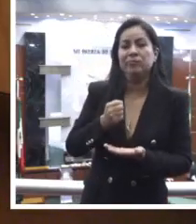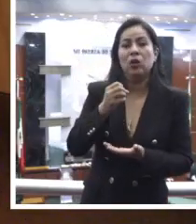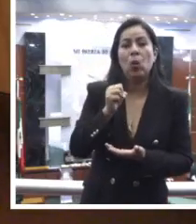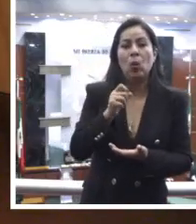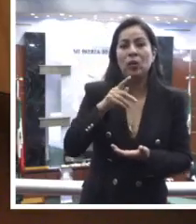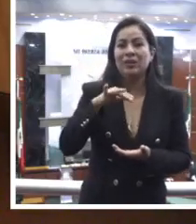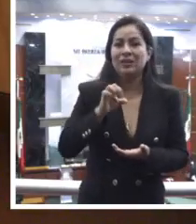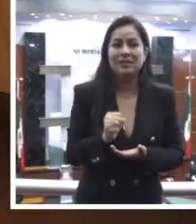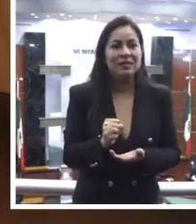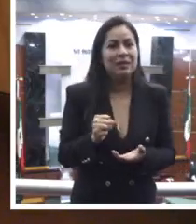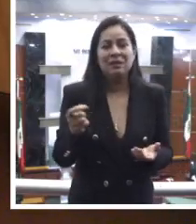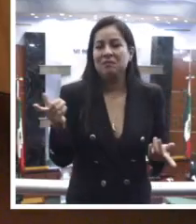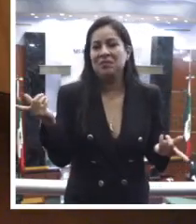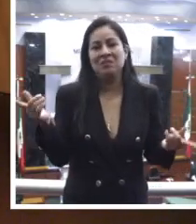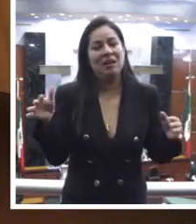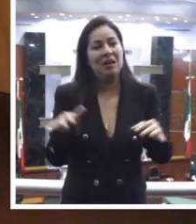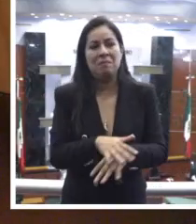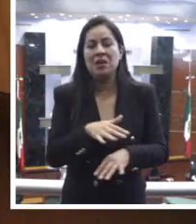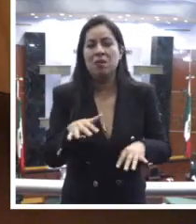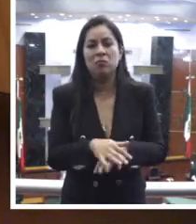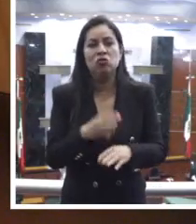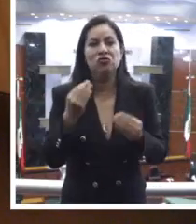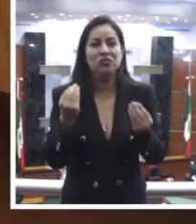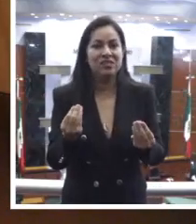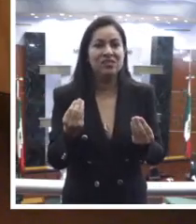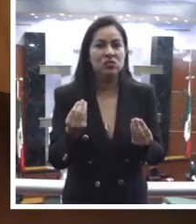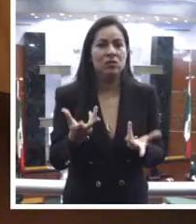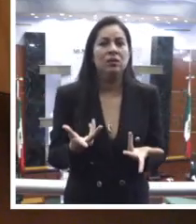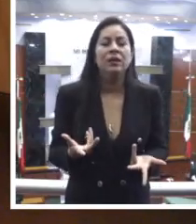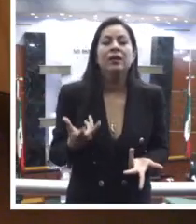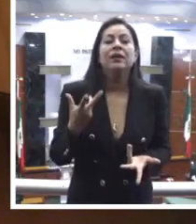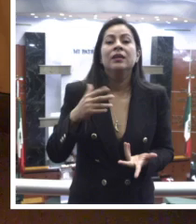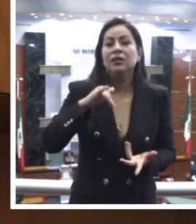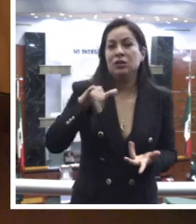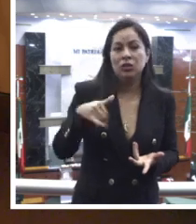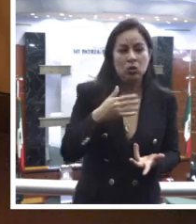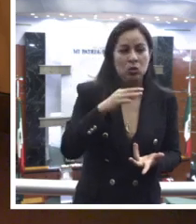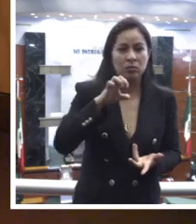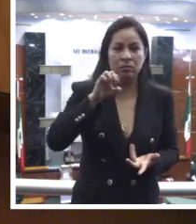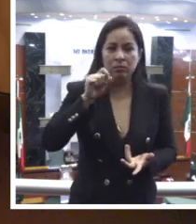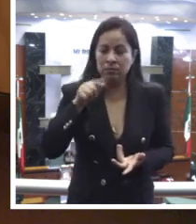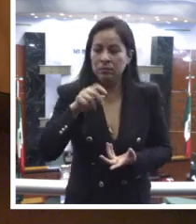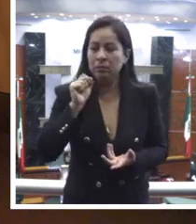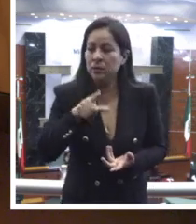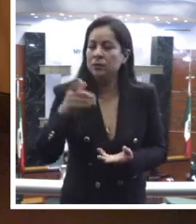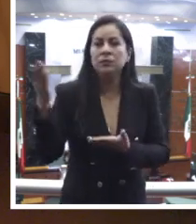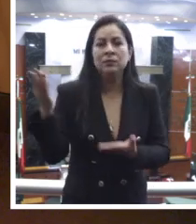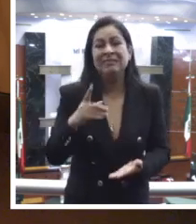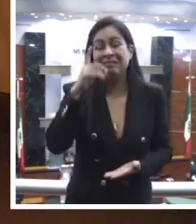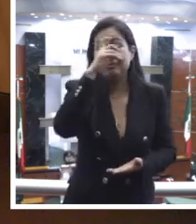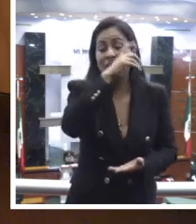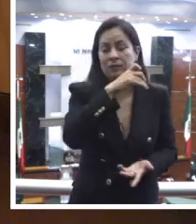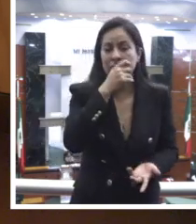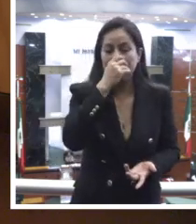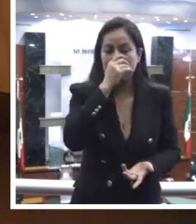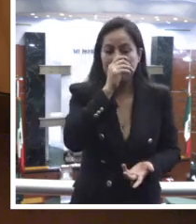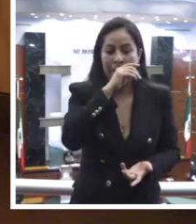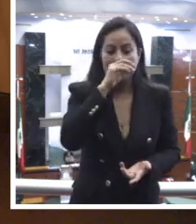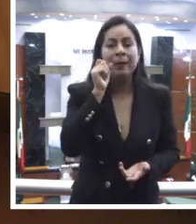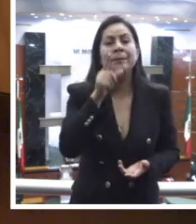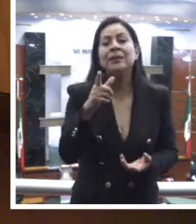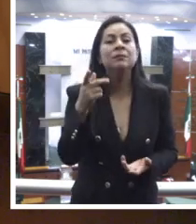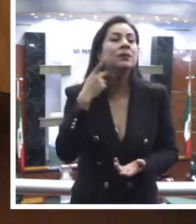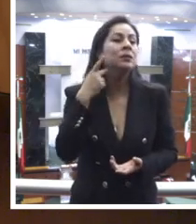Otis, pues Otis vino a modificar esta parte y en John también vino a complicarnos. Y desde luego,